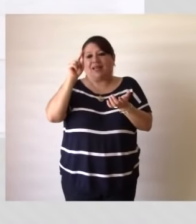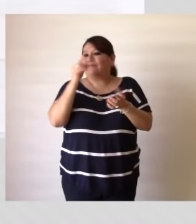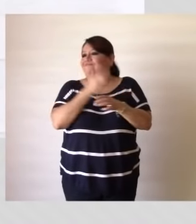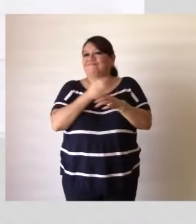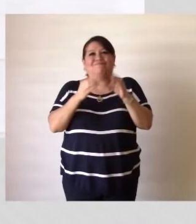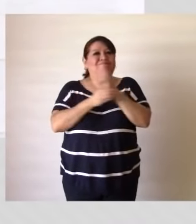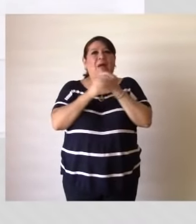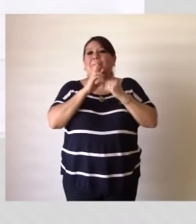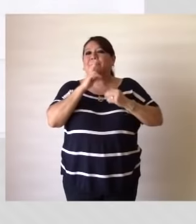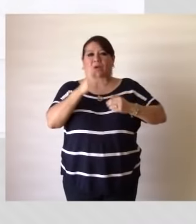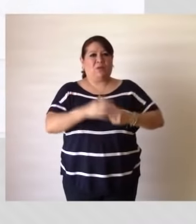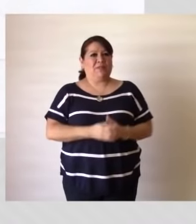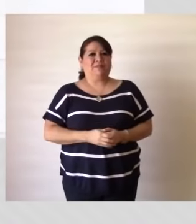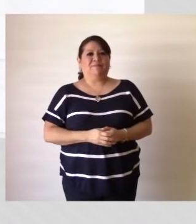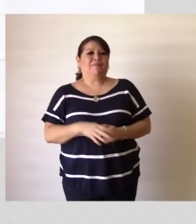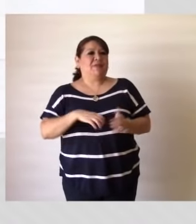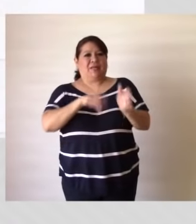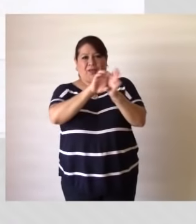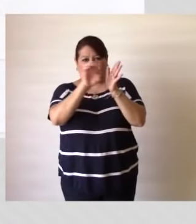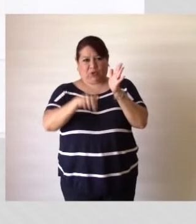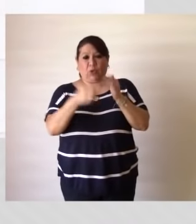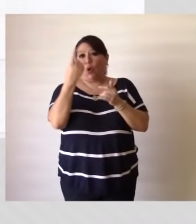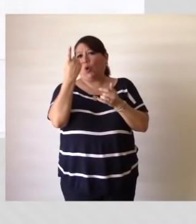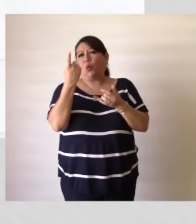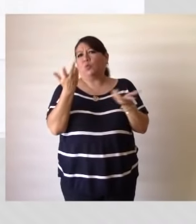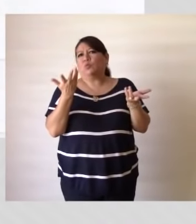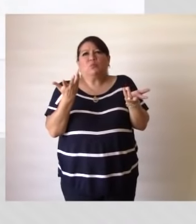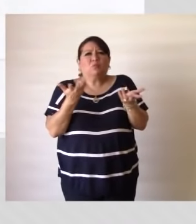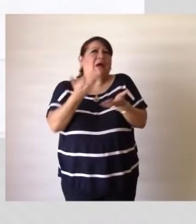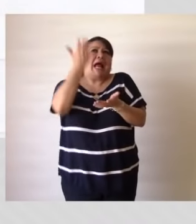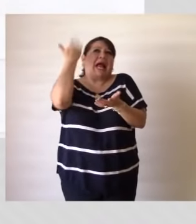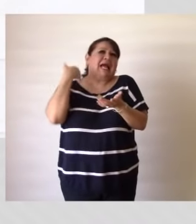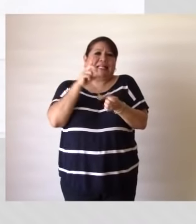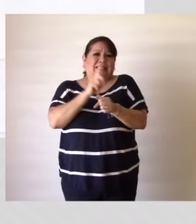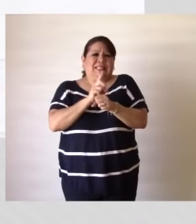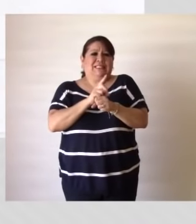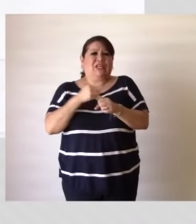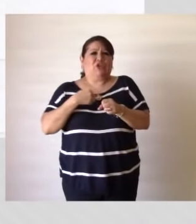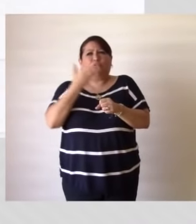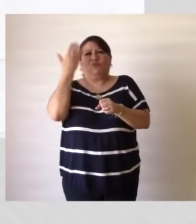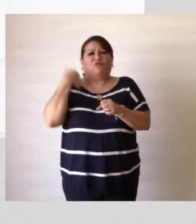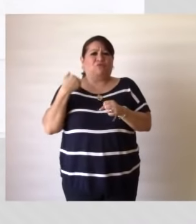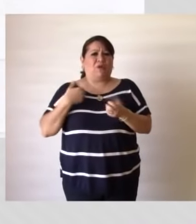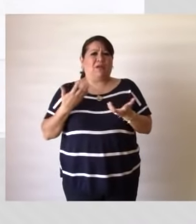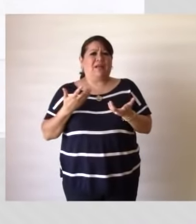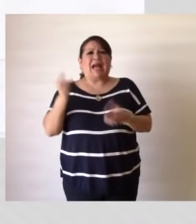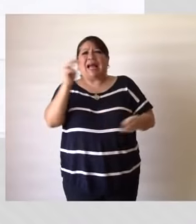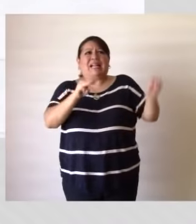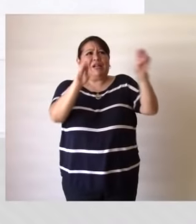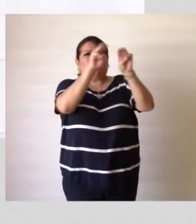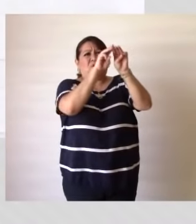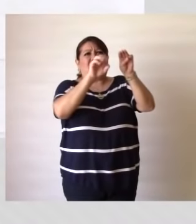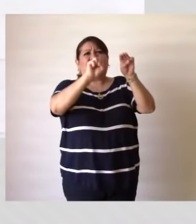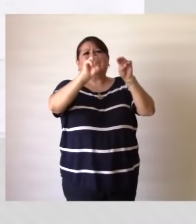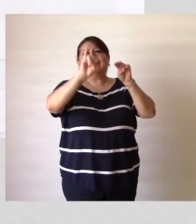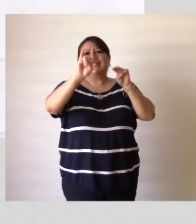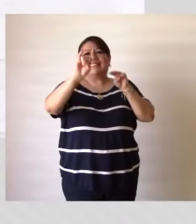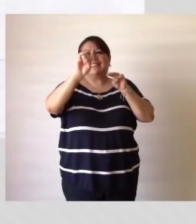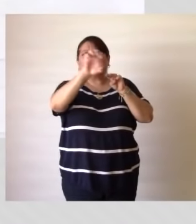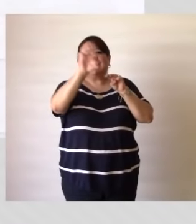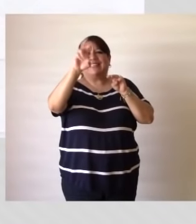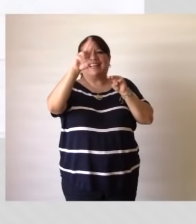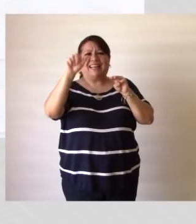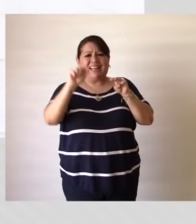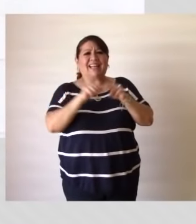algunos meses en la sierra de zacatecas estuve en una en una misión estuve trabajando con